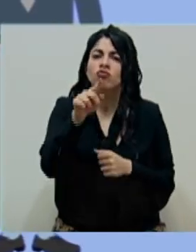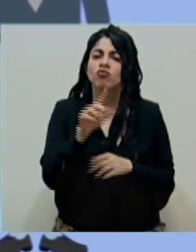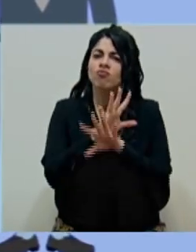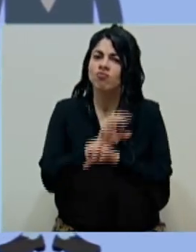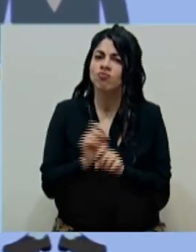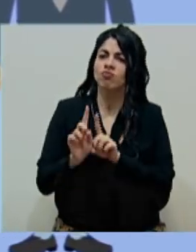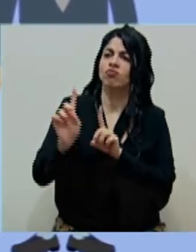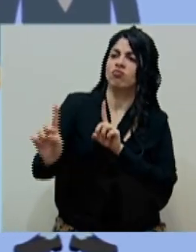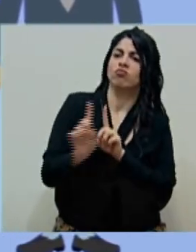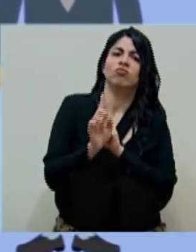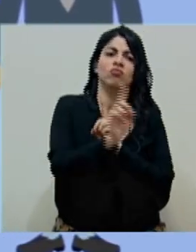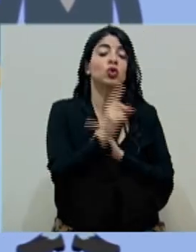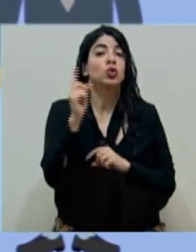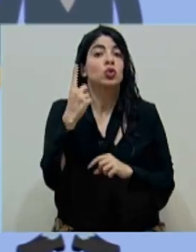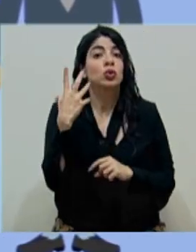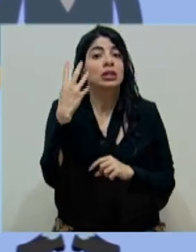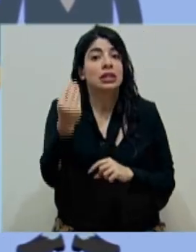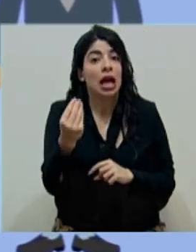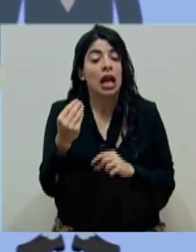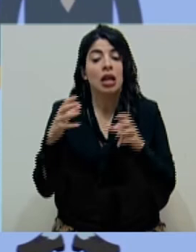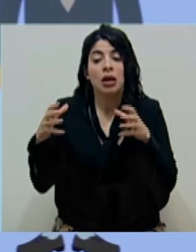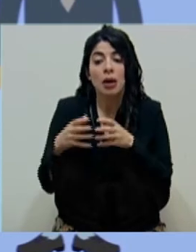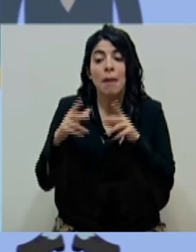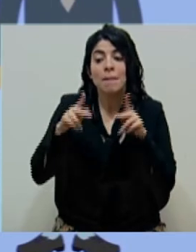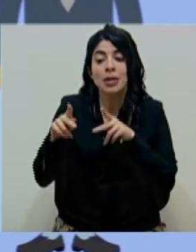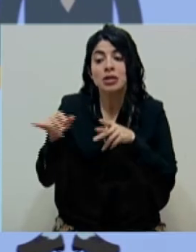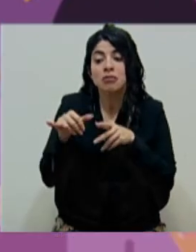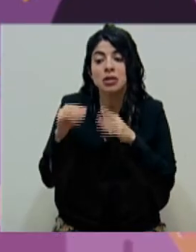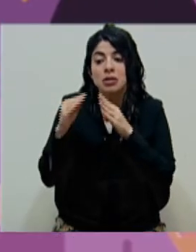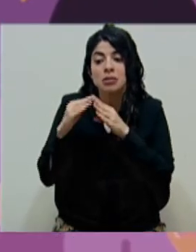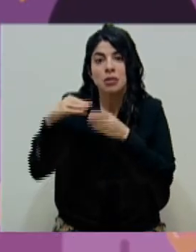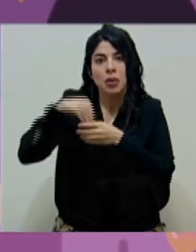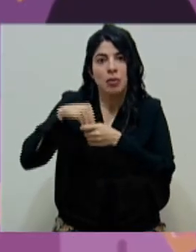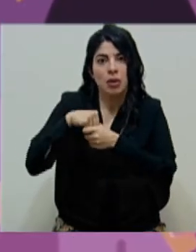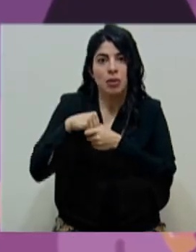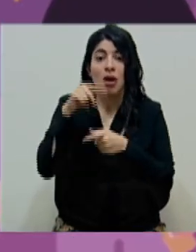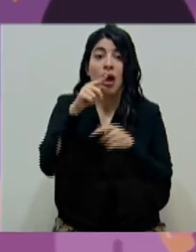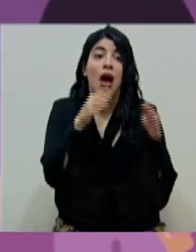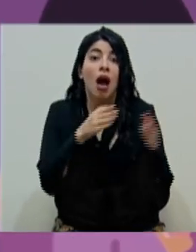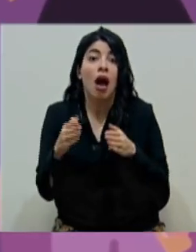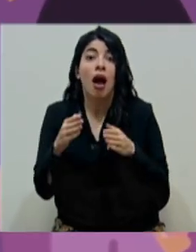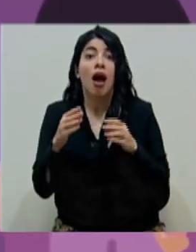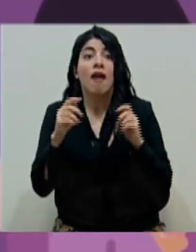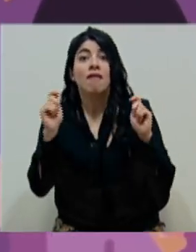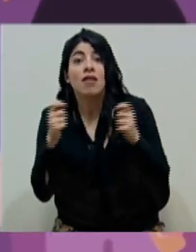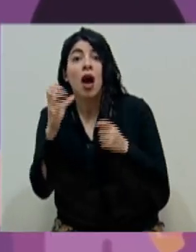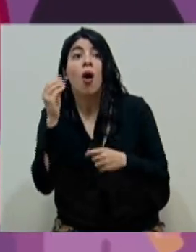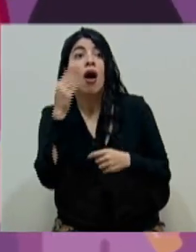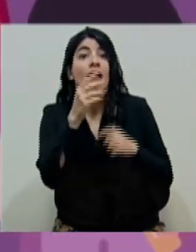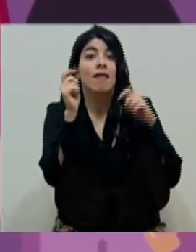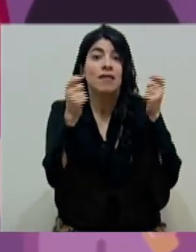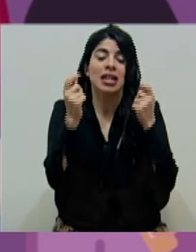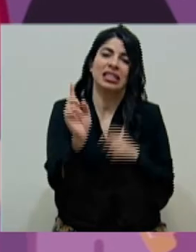distanciamiento físico y salí solamente con las personas que convivís. No organices ni atendás a fiestas ni